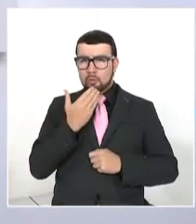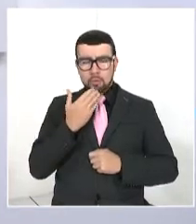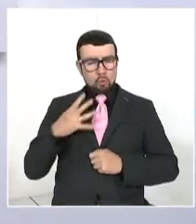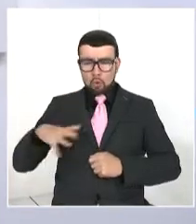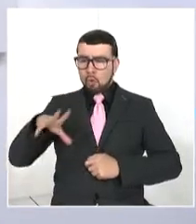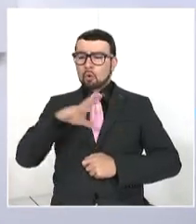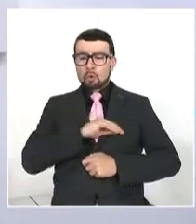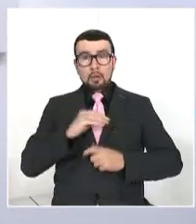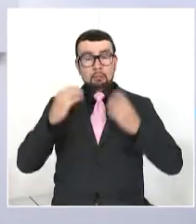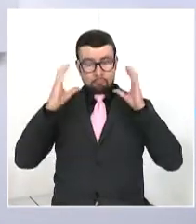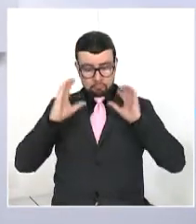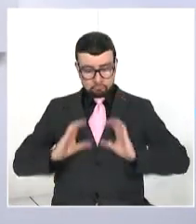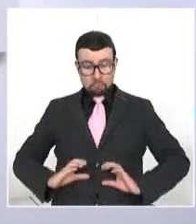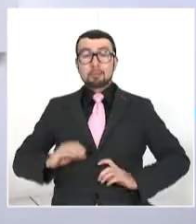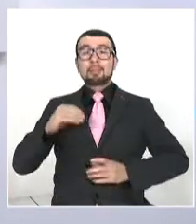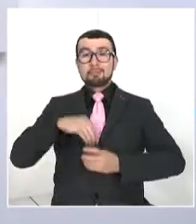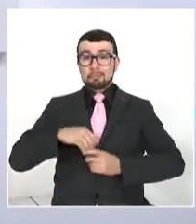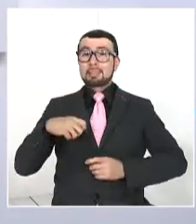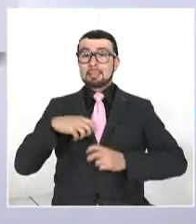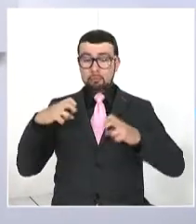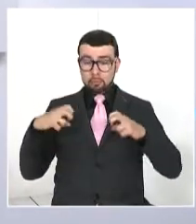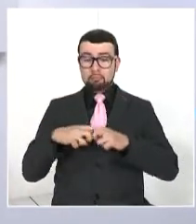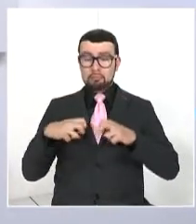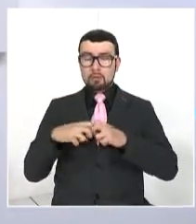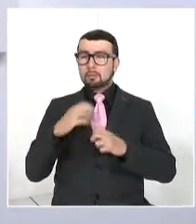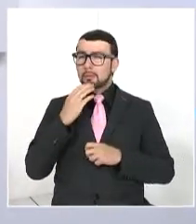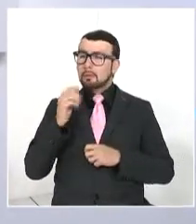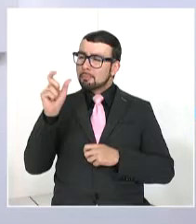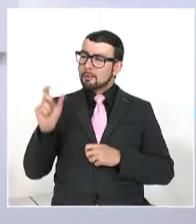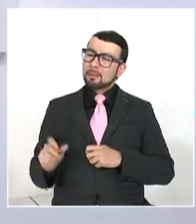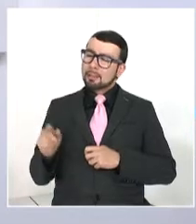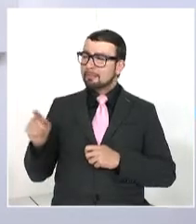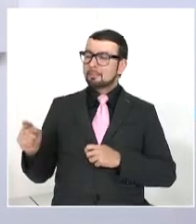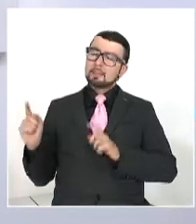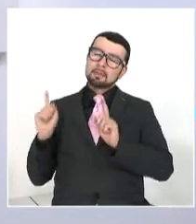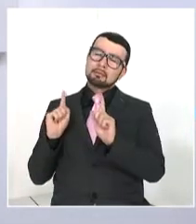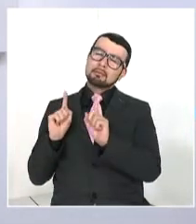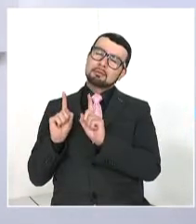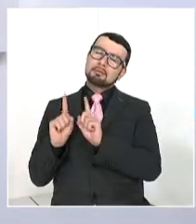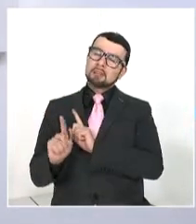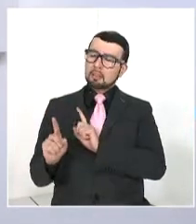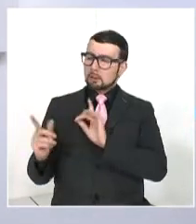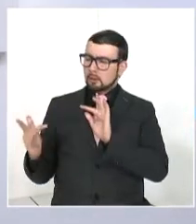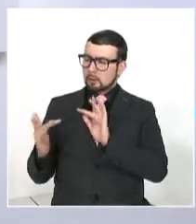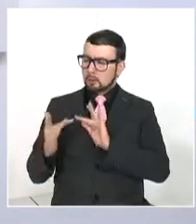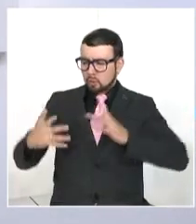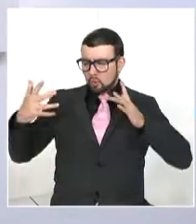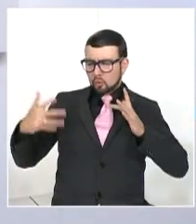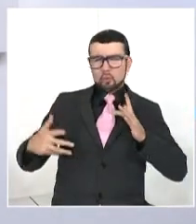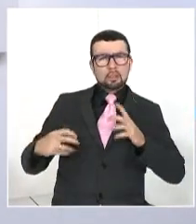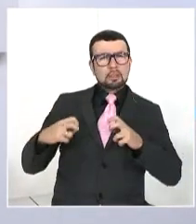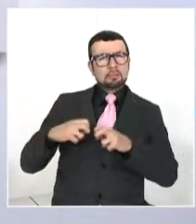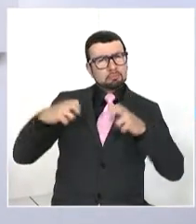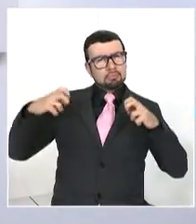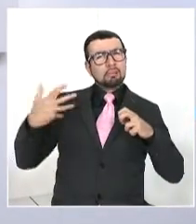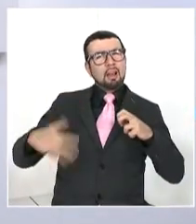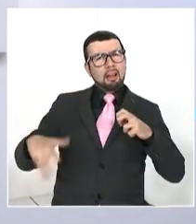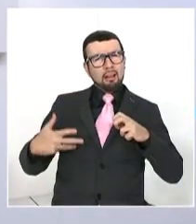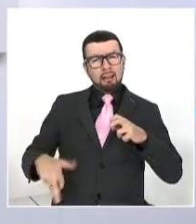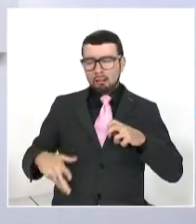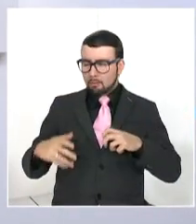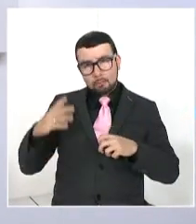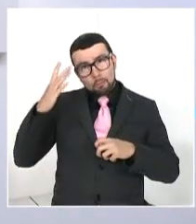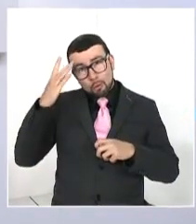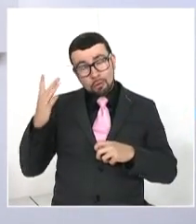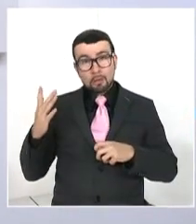que sea, ¿sí? Por eso es que a veces cuando estamos cerca de una persona pasamos corrientazos o nos acercamos a un aparato y pasamos corrientazos, porque